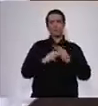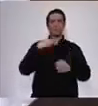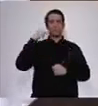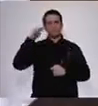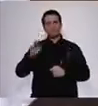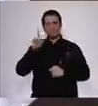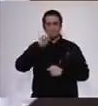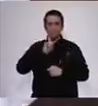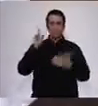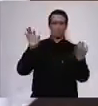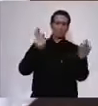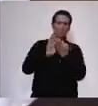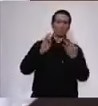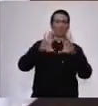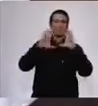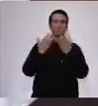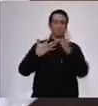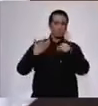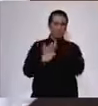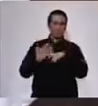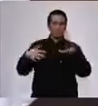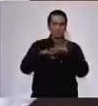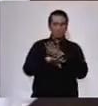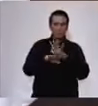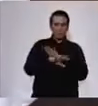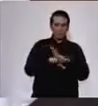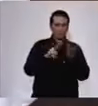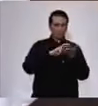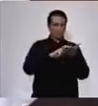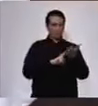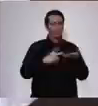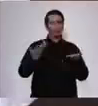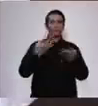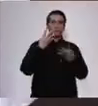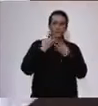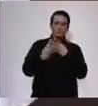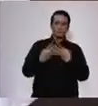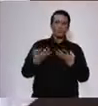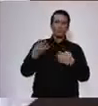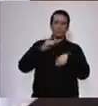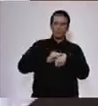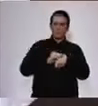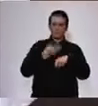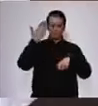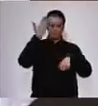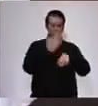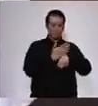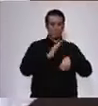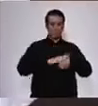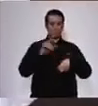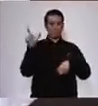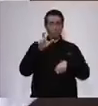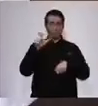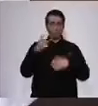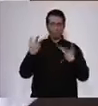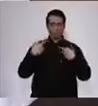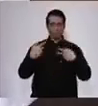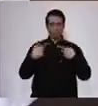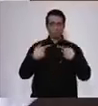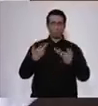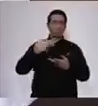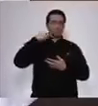materia de feminicidios ante el congreso del estado con la modificación del código penal se pretende establecer penas más severas cuando la víctima de feminicidio